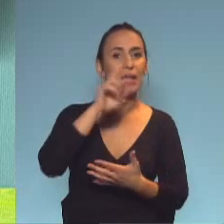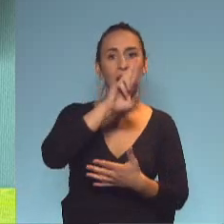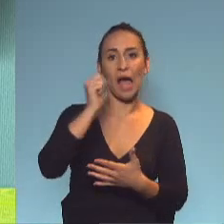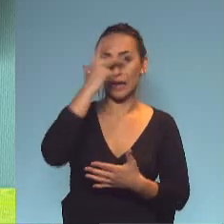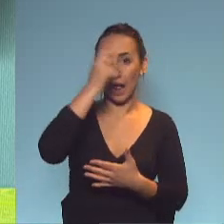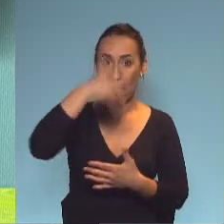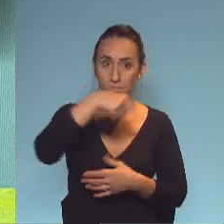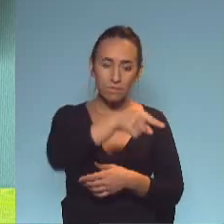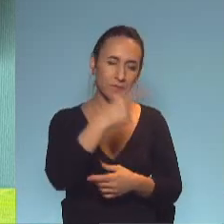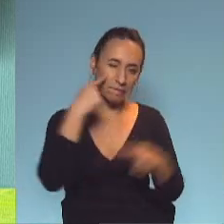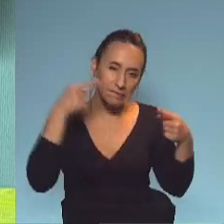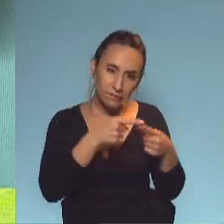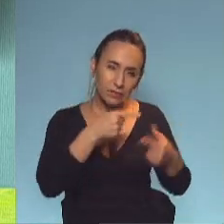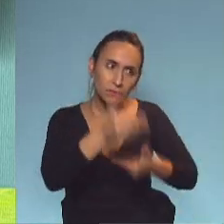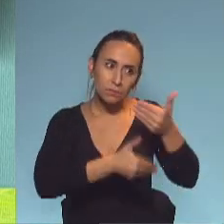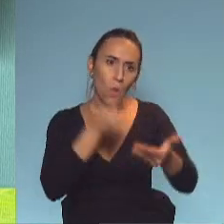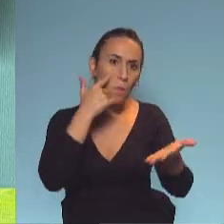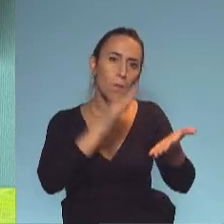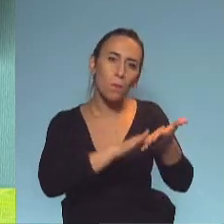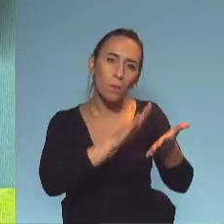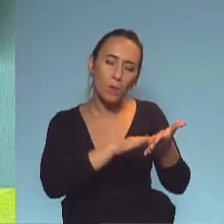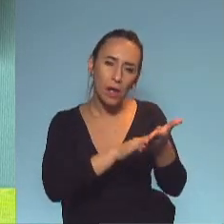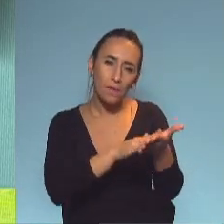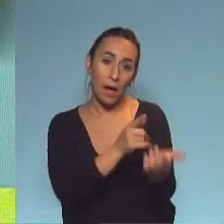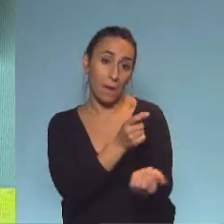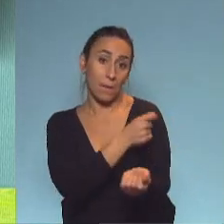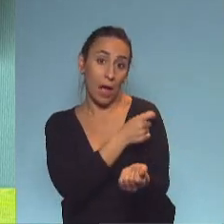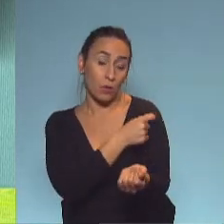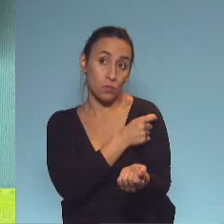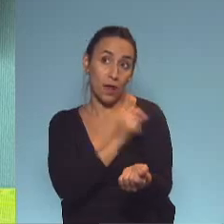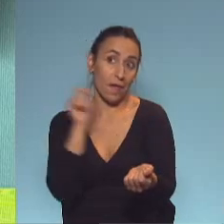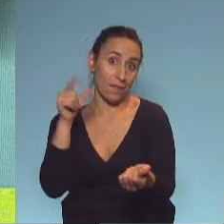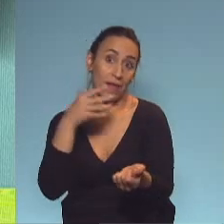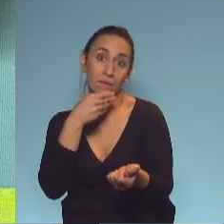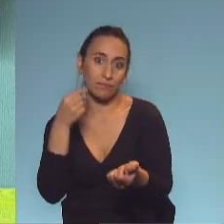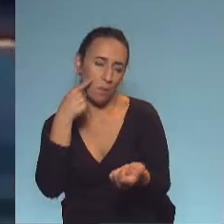la posibilidad de realizar ensayos de la vacuna Brilife en Argentina. El informe.